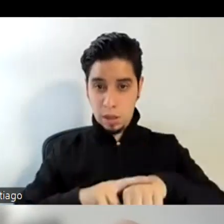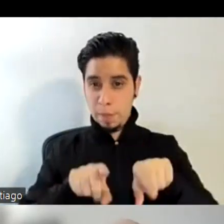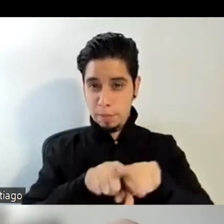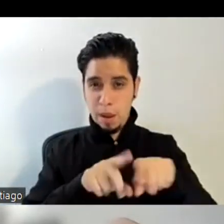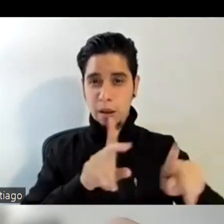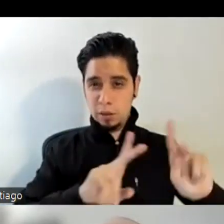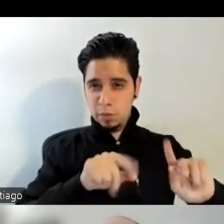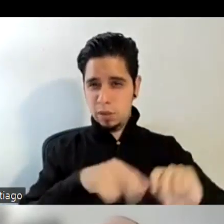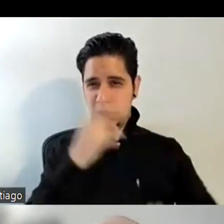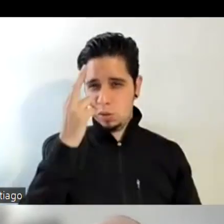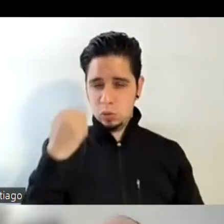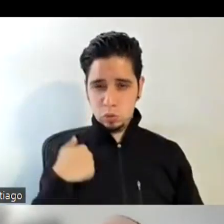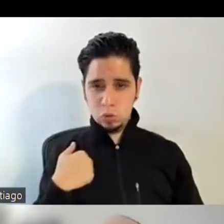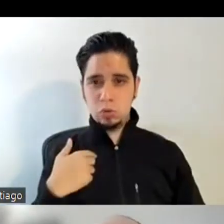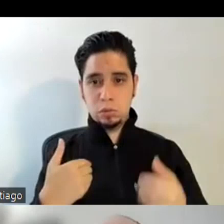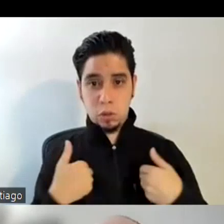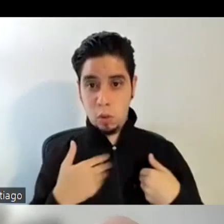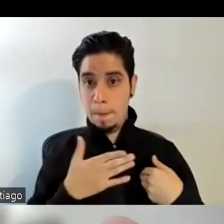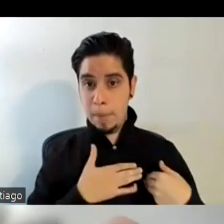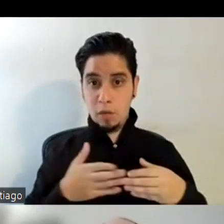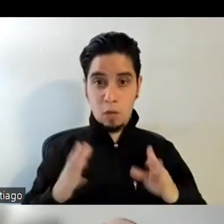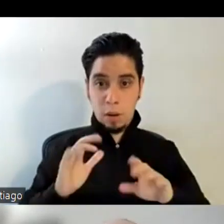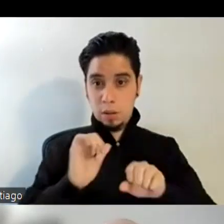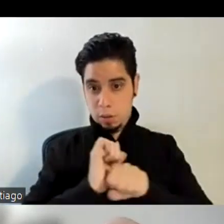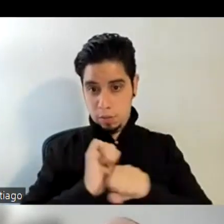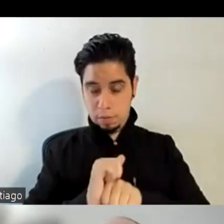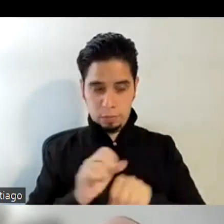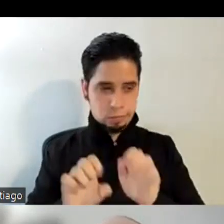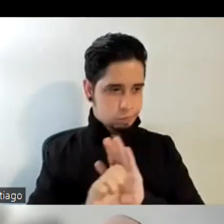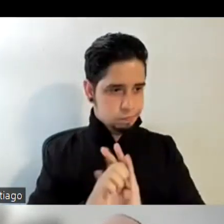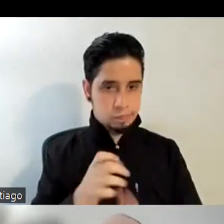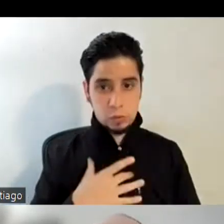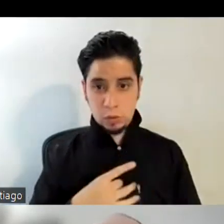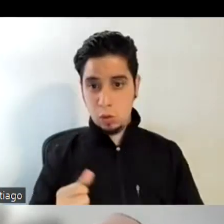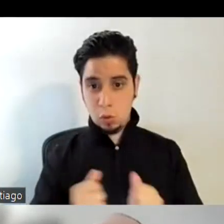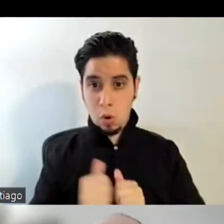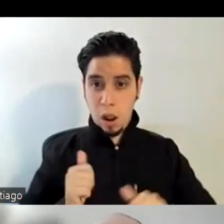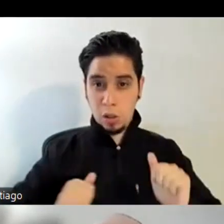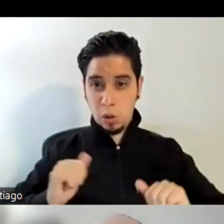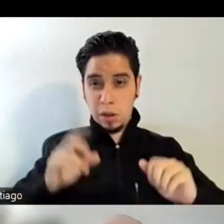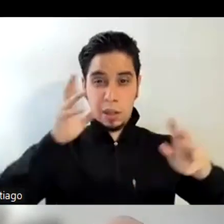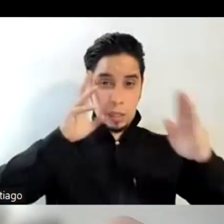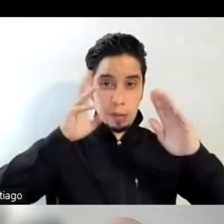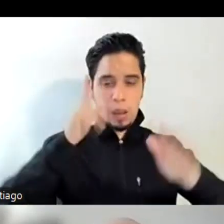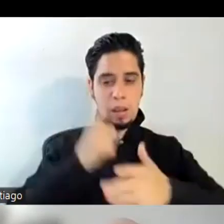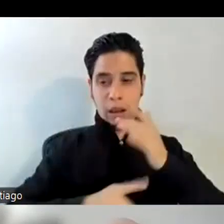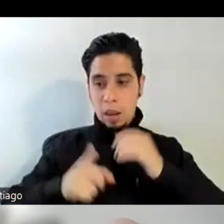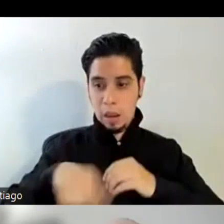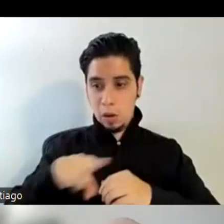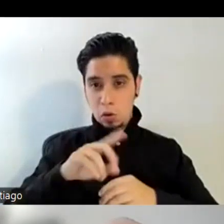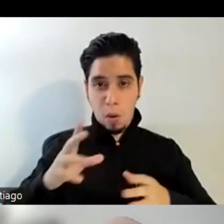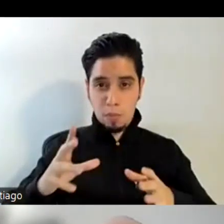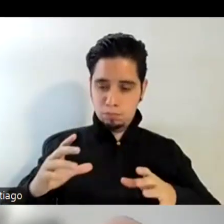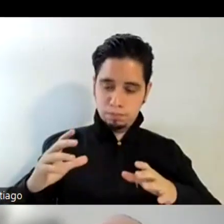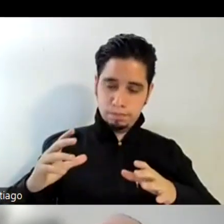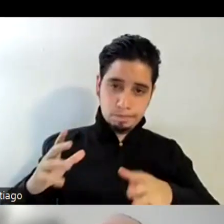lo que les comentaba, que yo tengo mi manera de trabajar, que me gusta trabajar con actores creativos, que ellos proponen, que